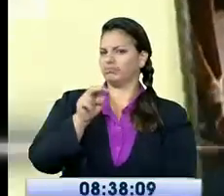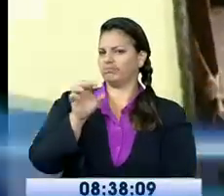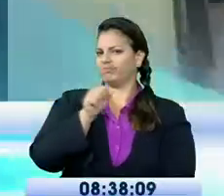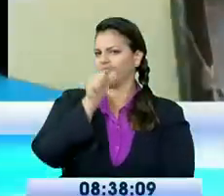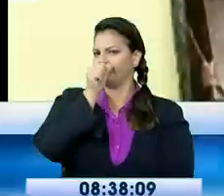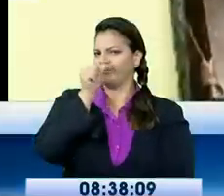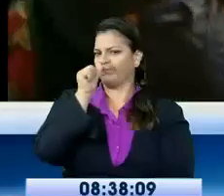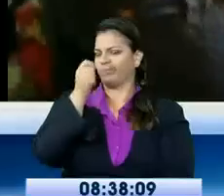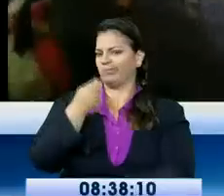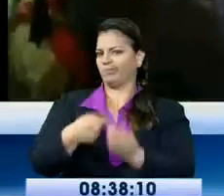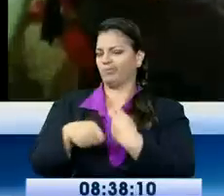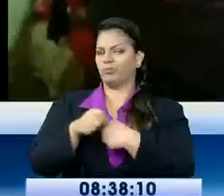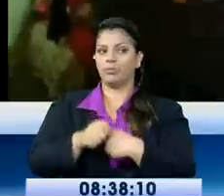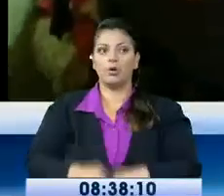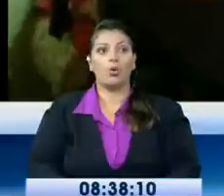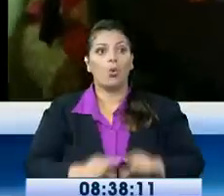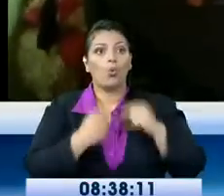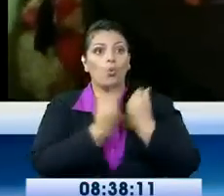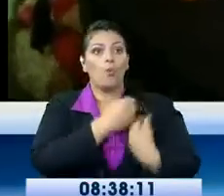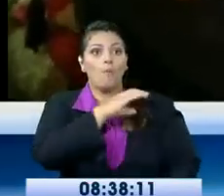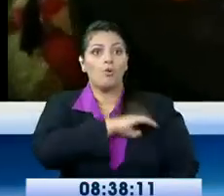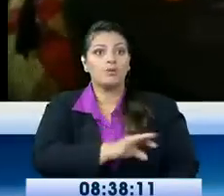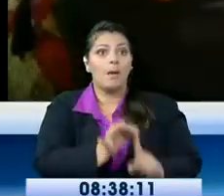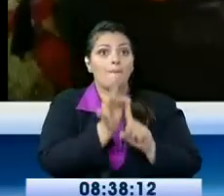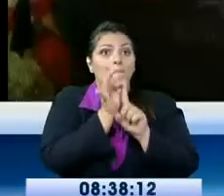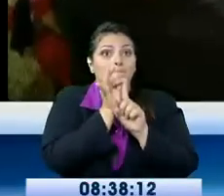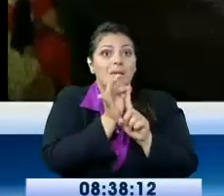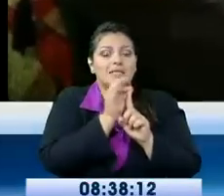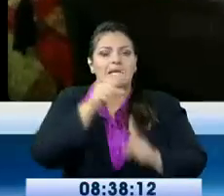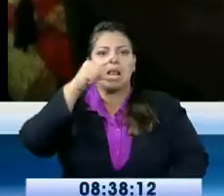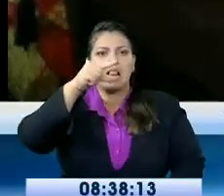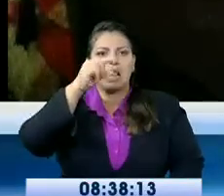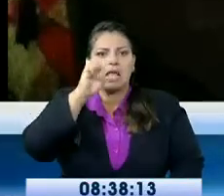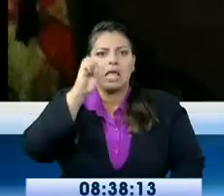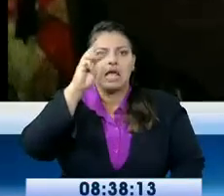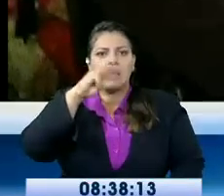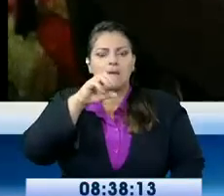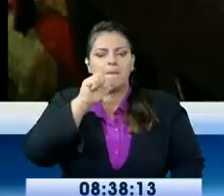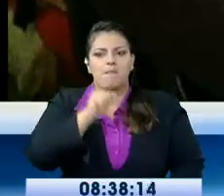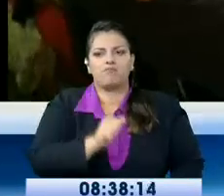unidad de antinarcóticos en la institución del orden llegó e ingresó a estos domicilios.